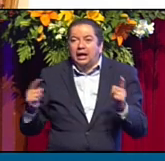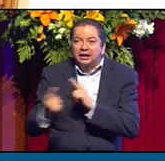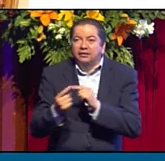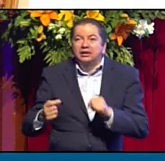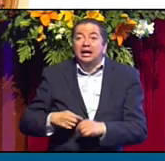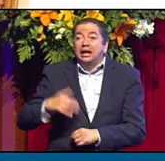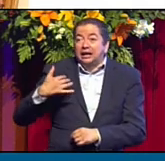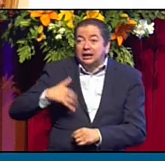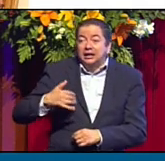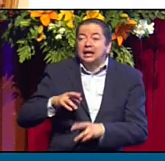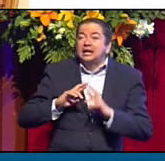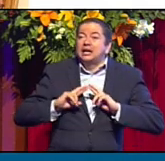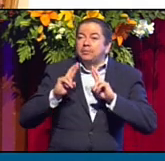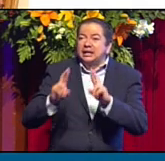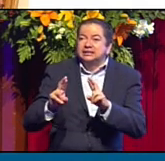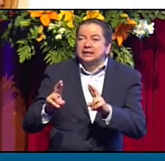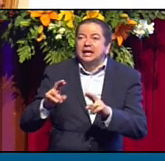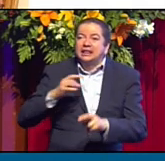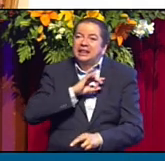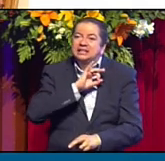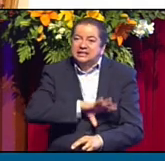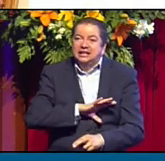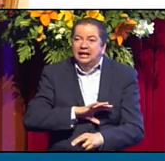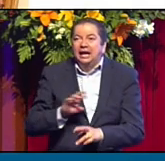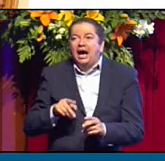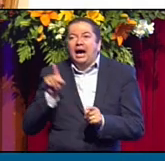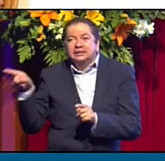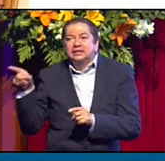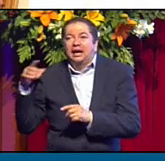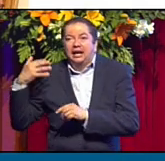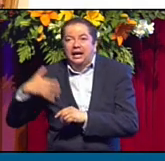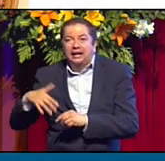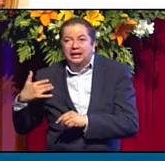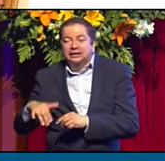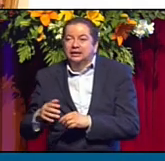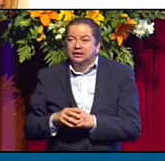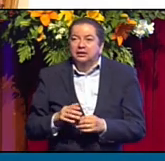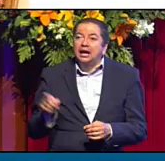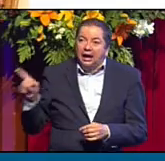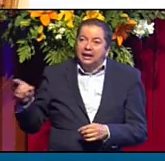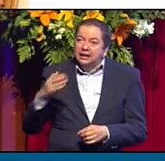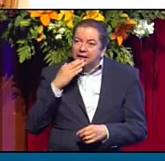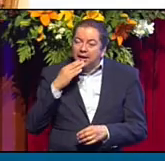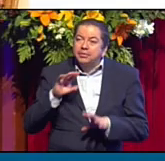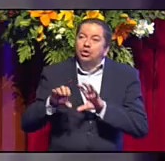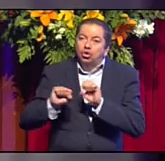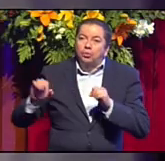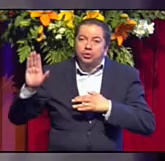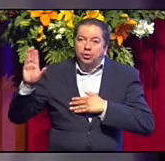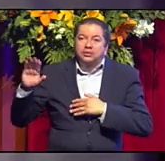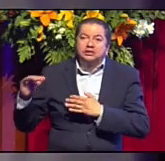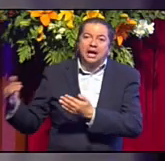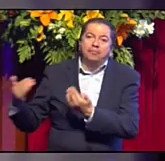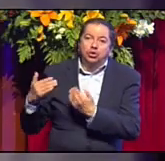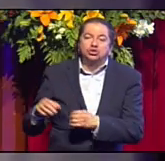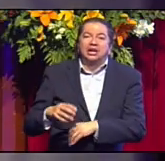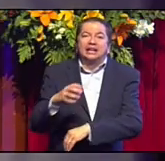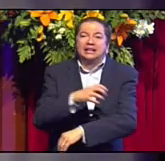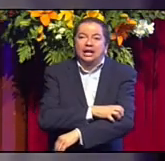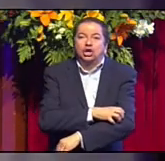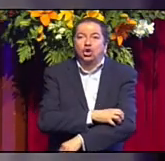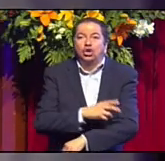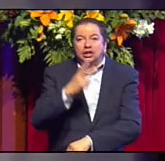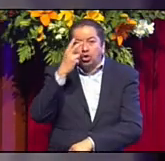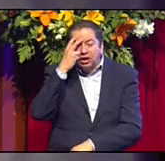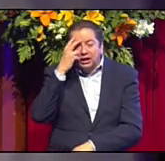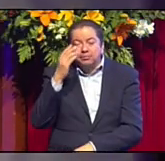Argentina, Bárbara Figueroa. Y no tenemos por qué no decirlo, ella también comprometió su apoyo para que la región de Coquimbo lleve el nombre de región